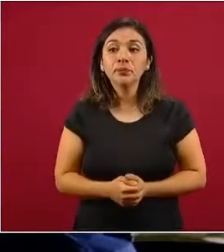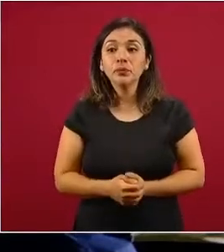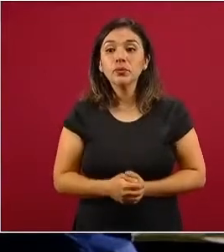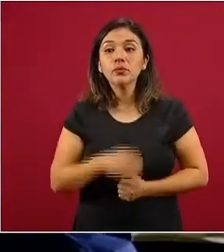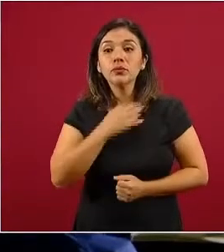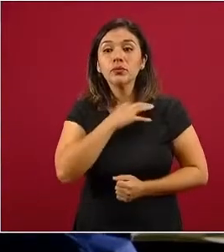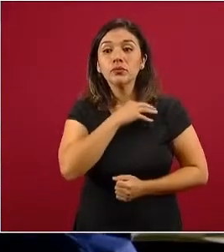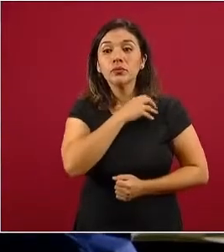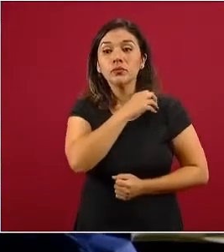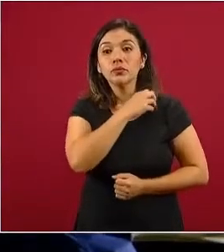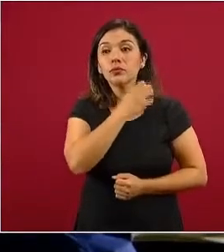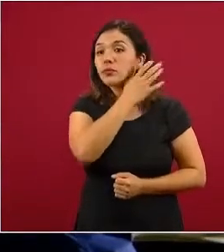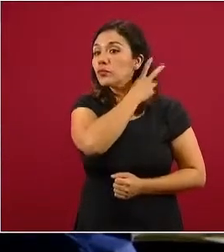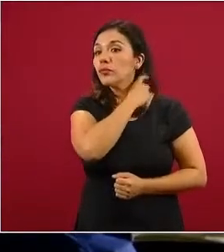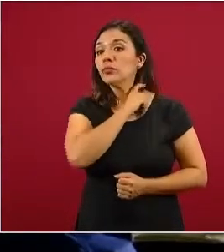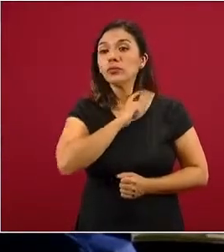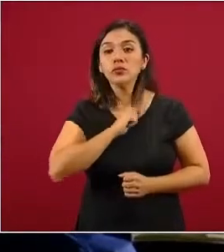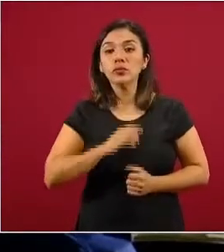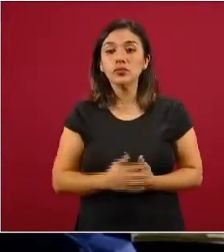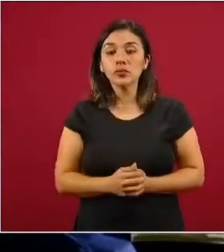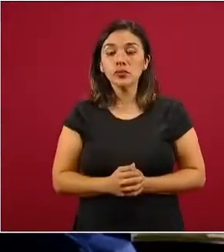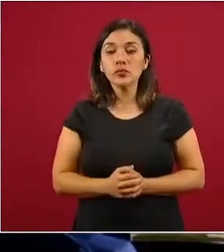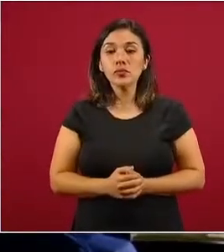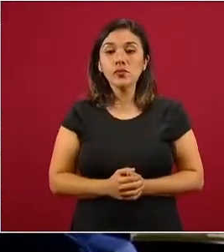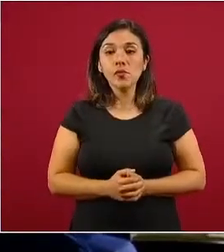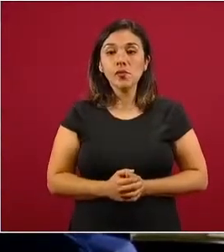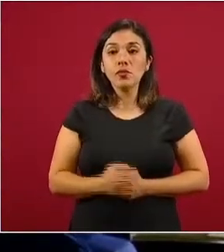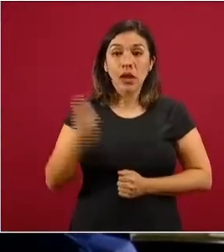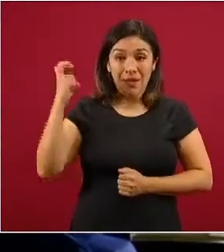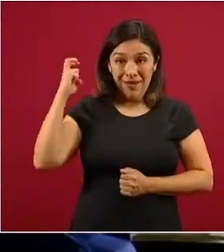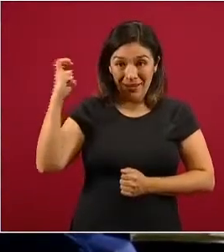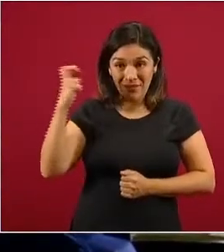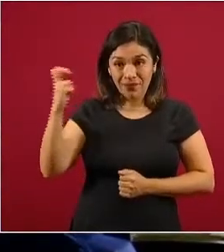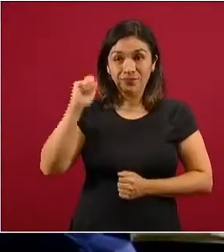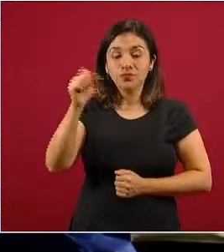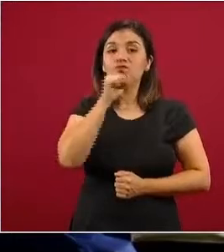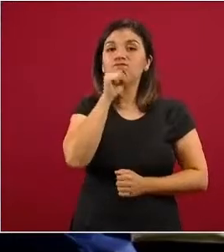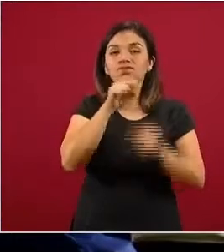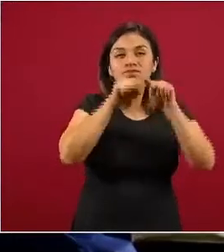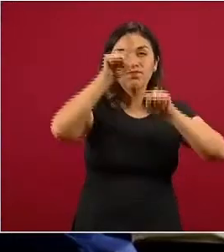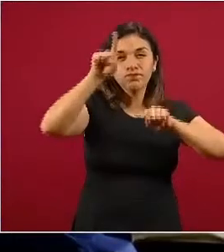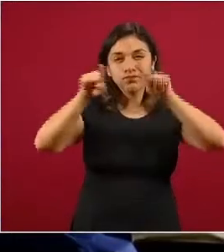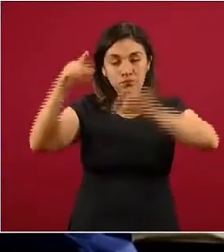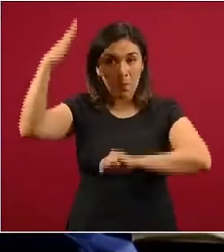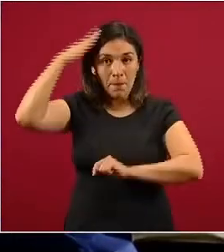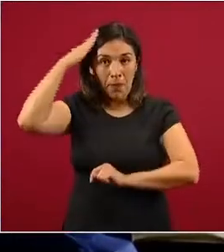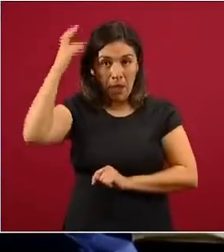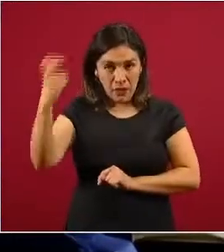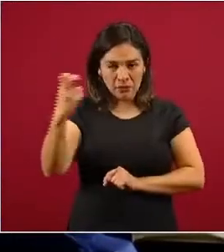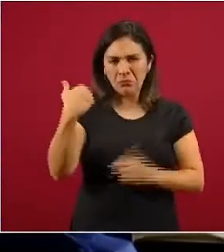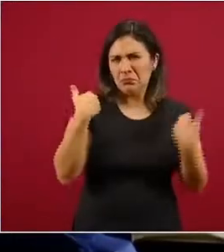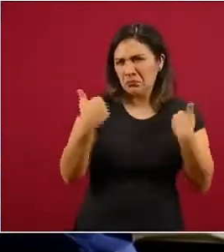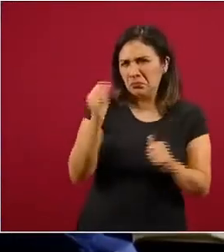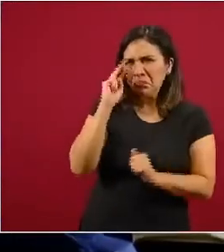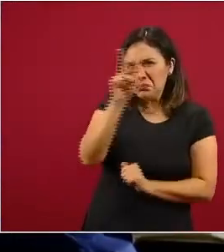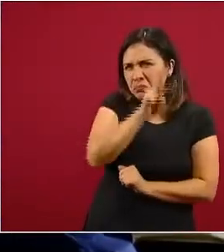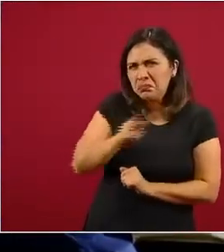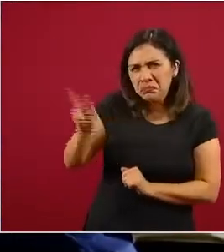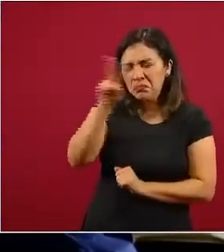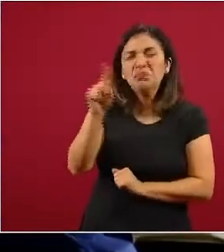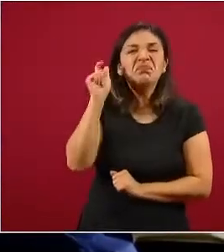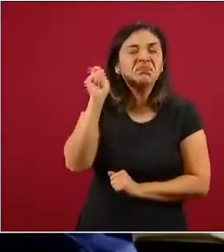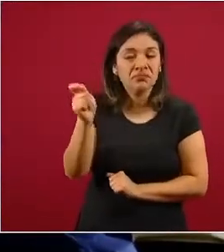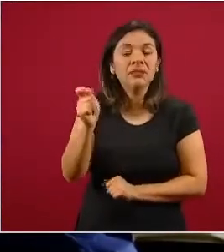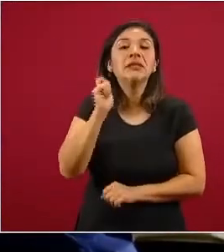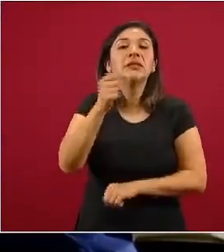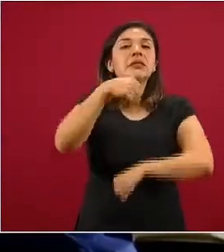esta plataforma que tiene RENAPO, pues con este estado esperamos hasta que vaya completando un número suficiente y hasta que